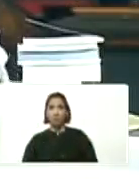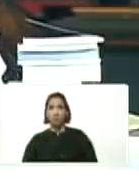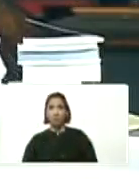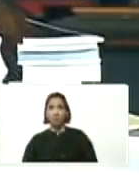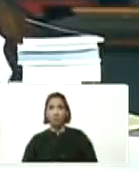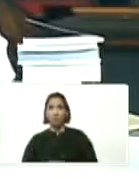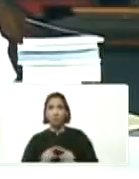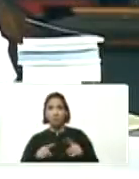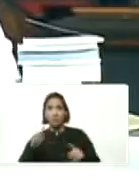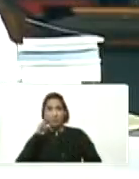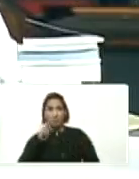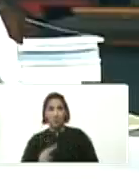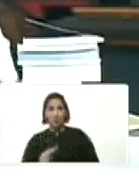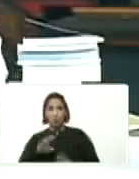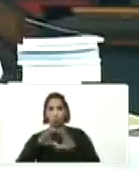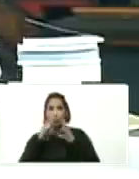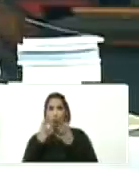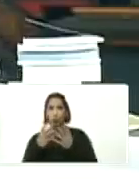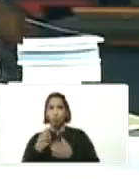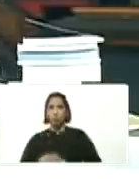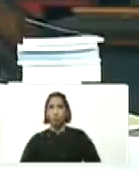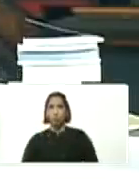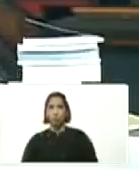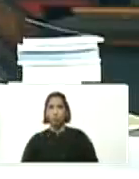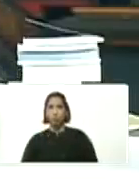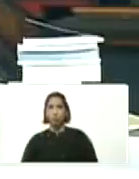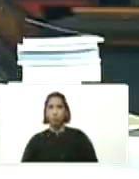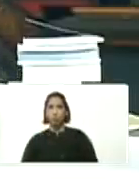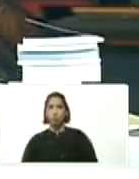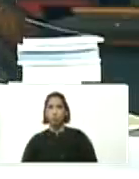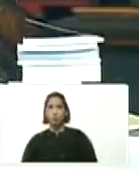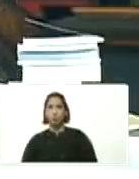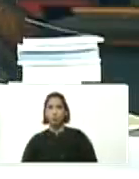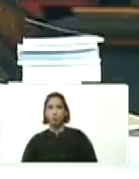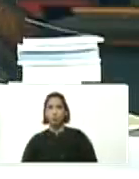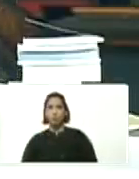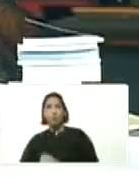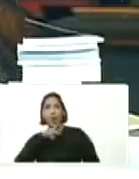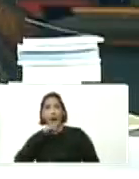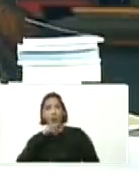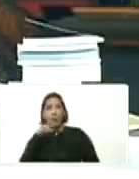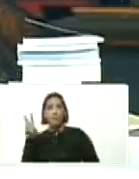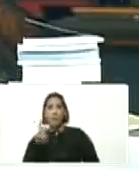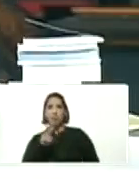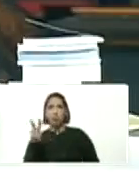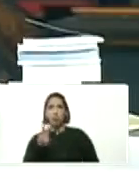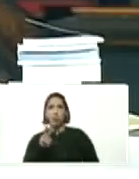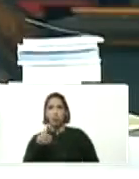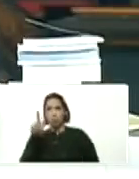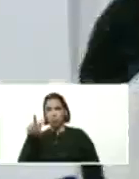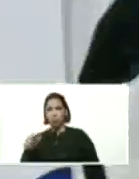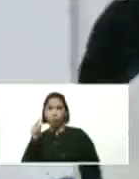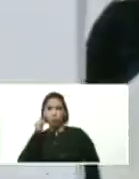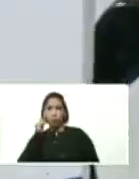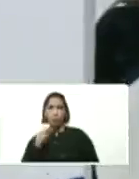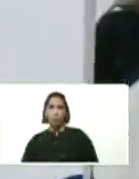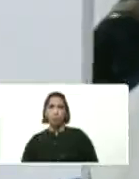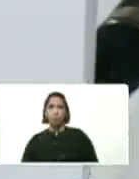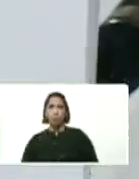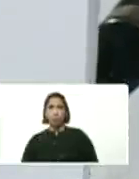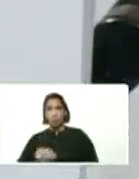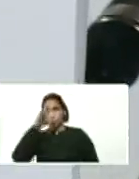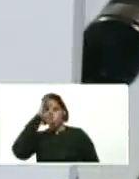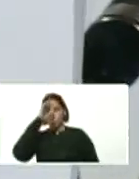para que se vea en el mundo. El Habla Venezolano, de Isabel Rivero de Armas. No sé si Isabel